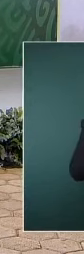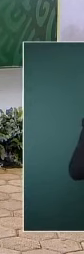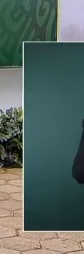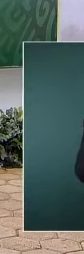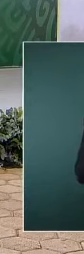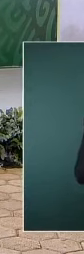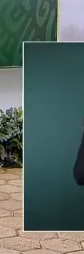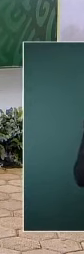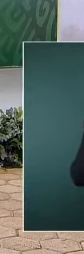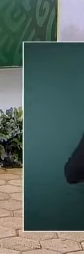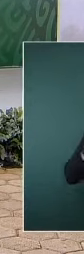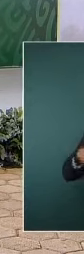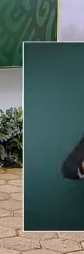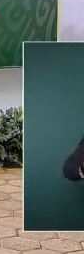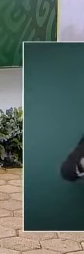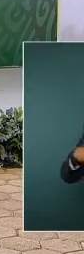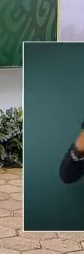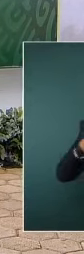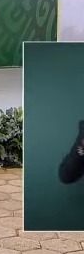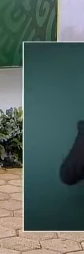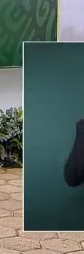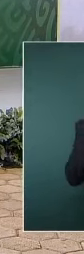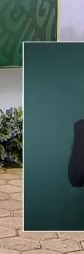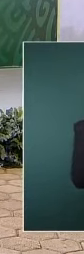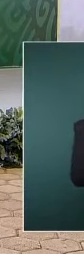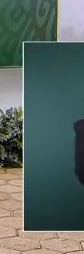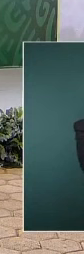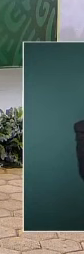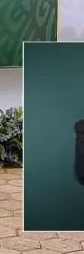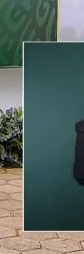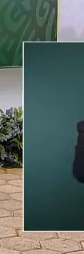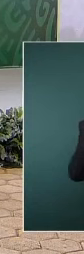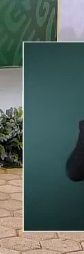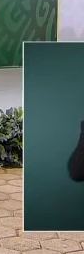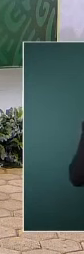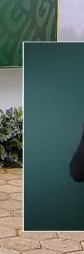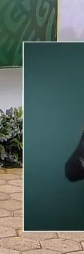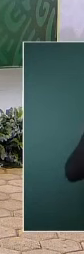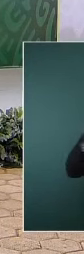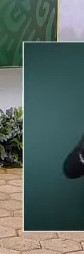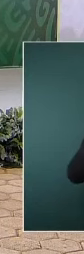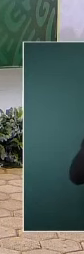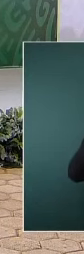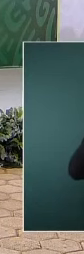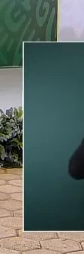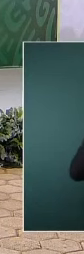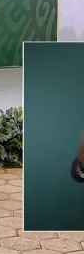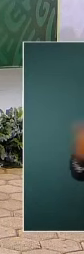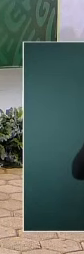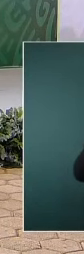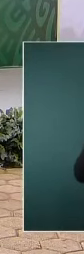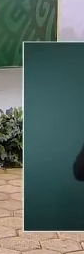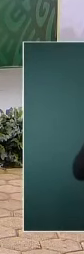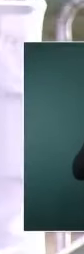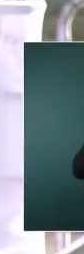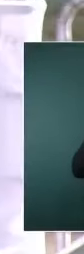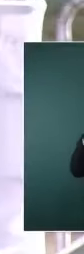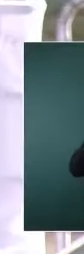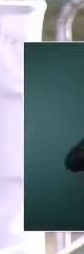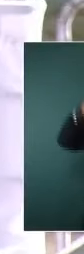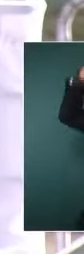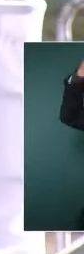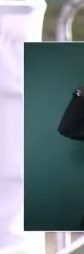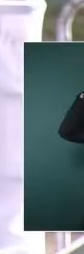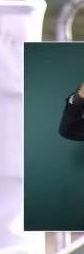los funcionarios solían decir que gastarse millones en sobornar legisladores era un costo mínimo frente al dinero que iban a entrar con